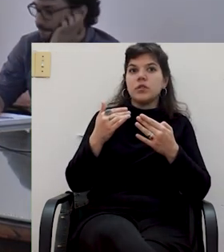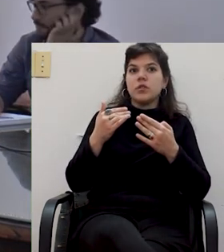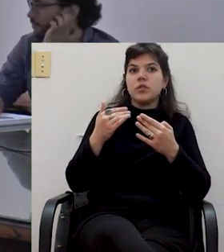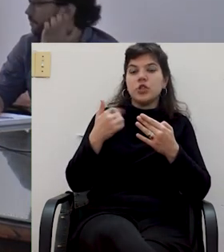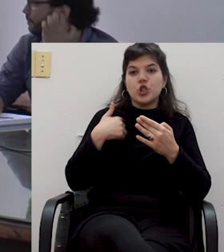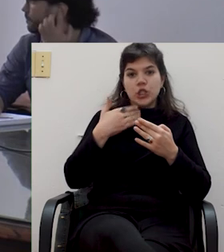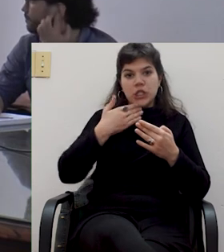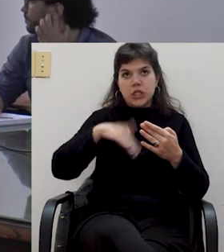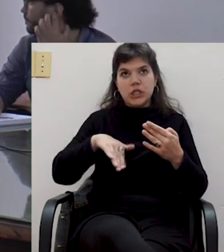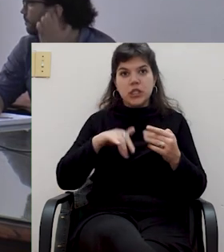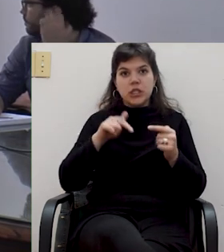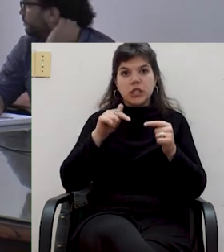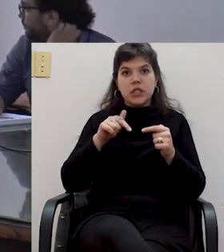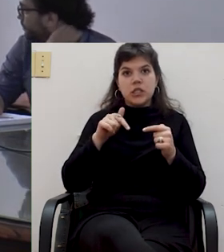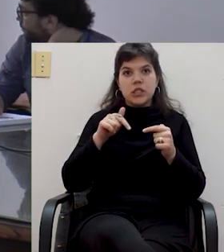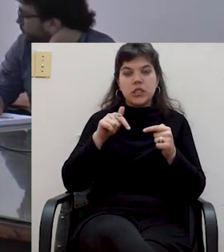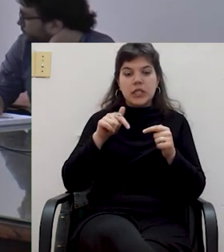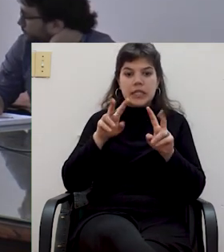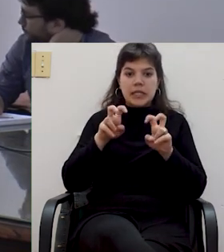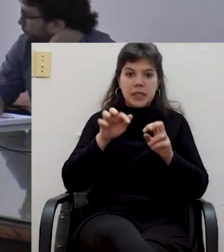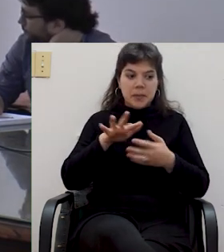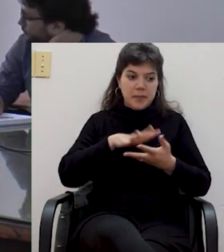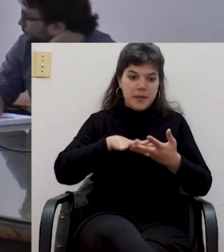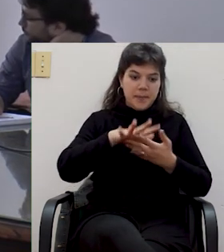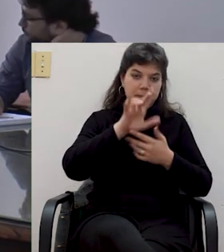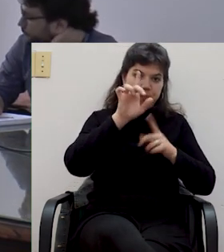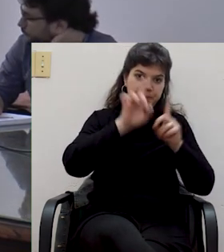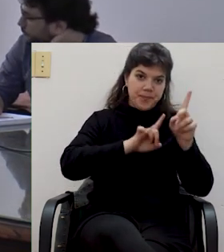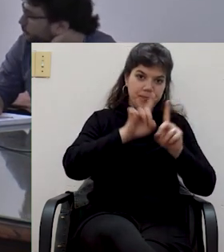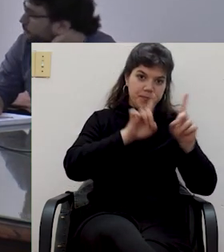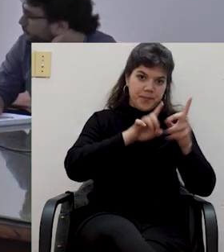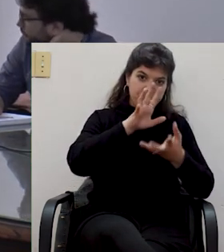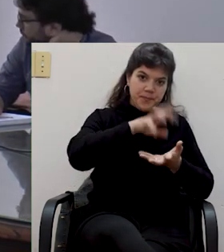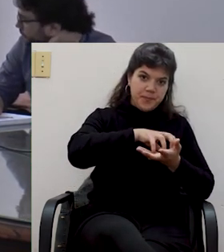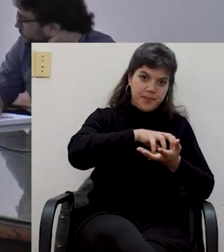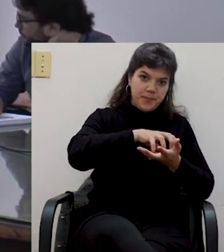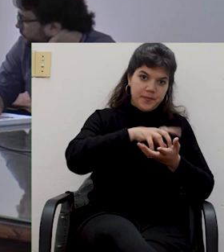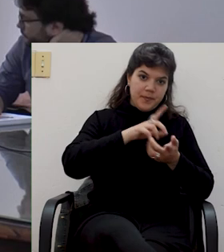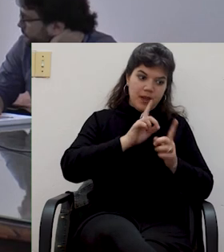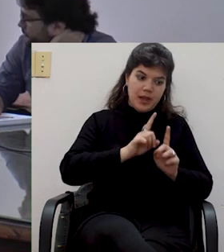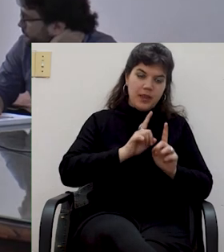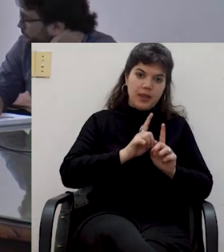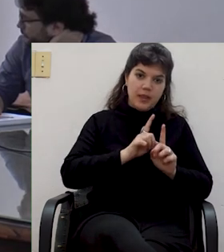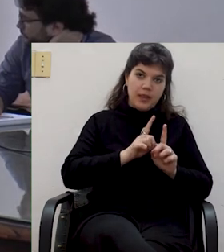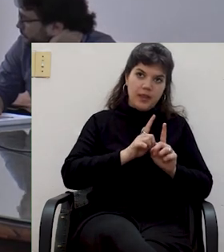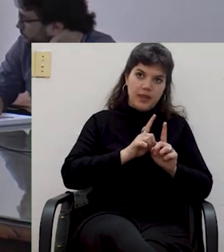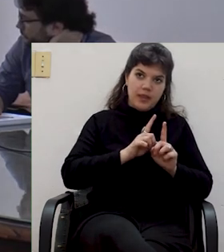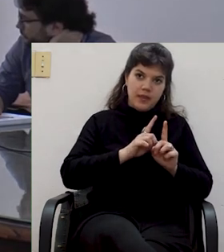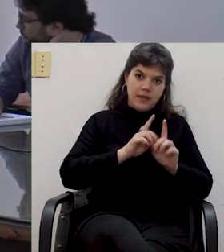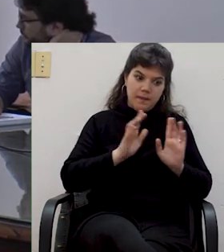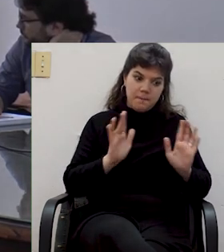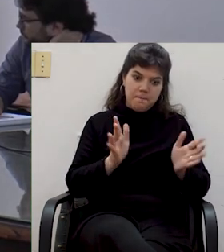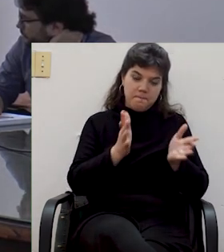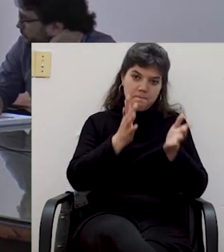Yo entiendo que desde la UDELAR toda debemos de propiciar el